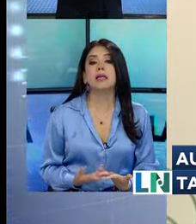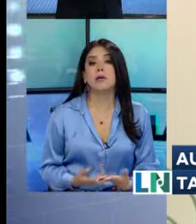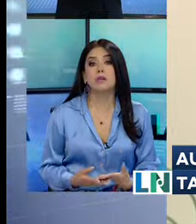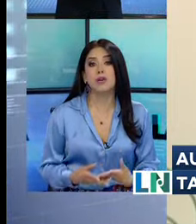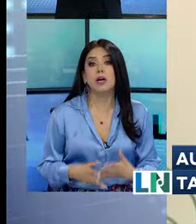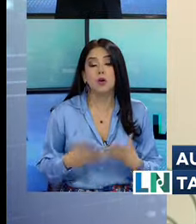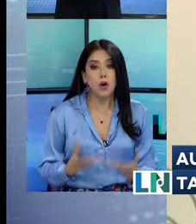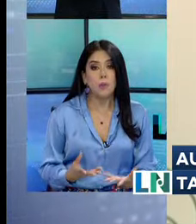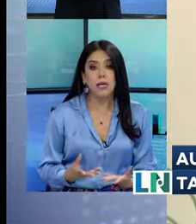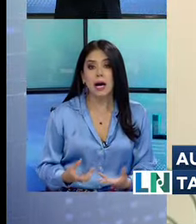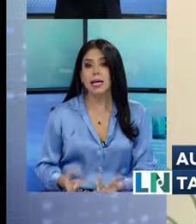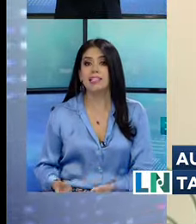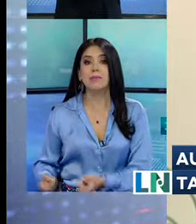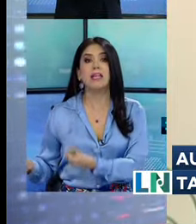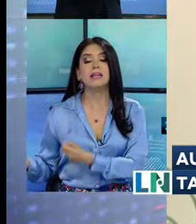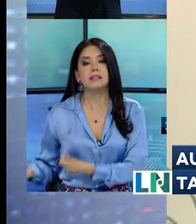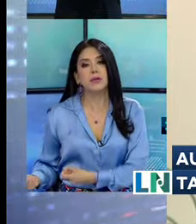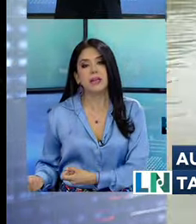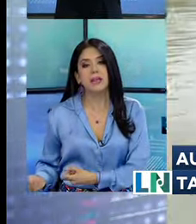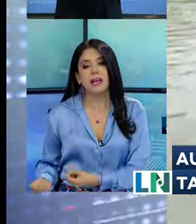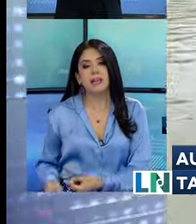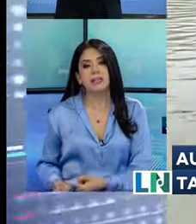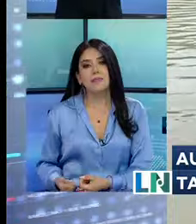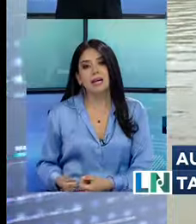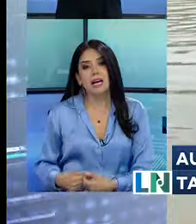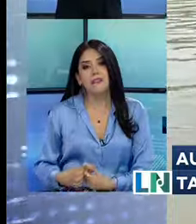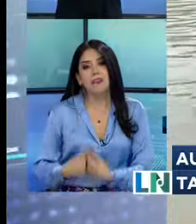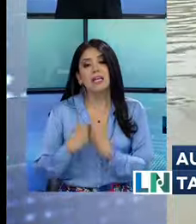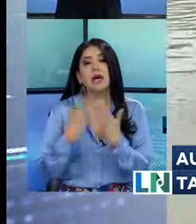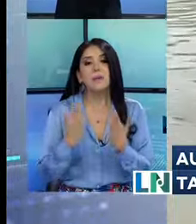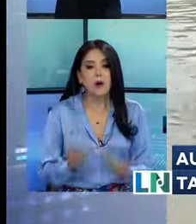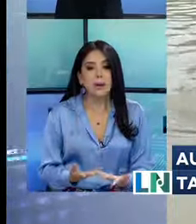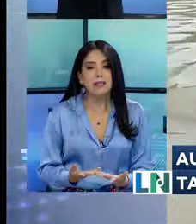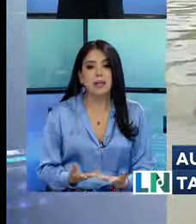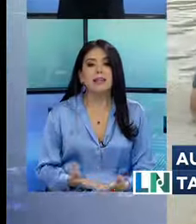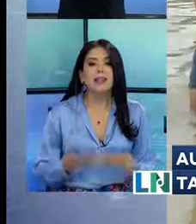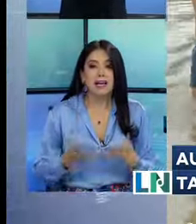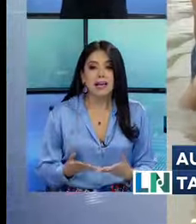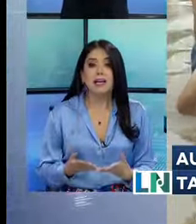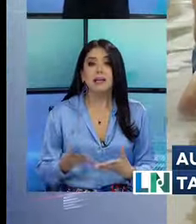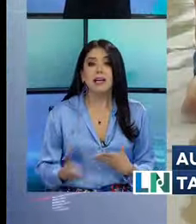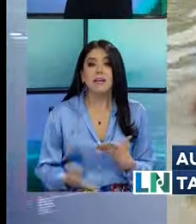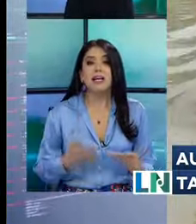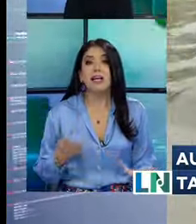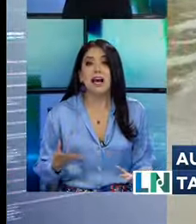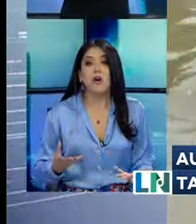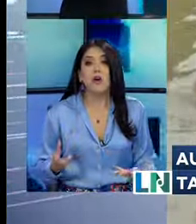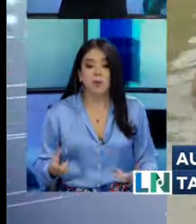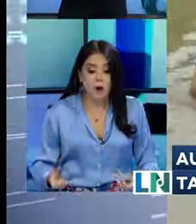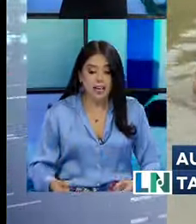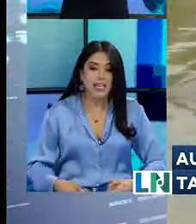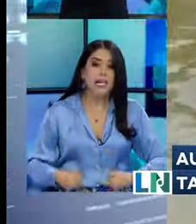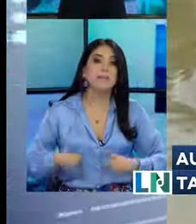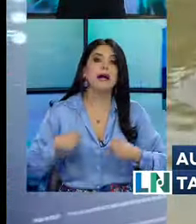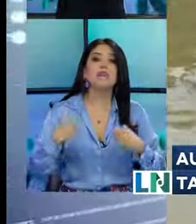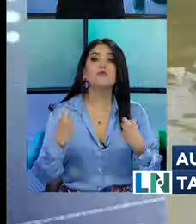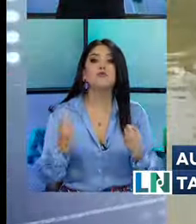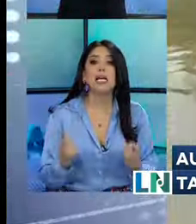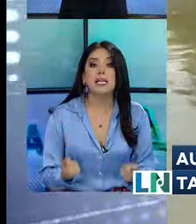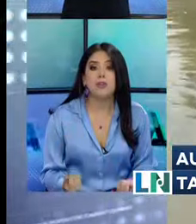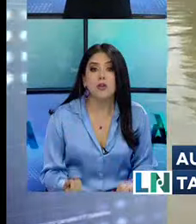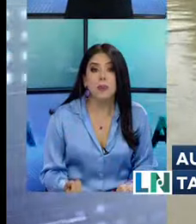la cuestión económica, el tema de la inseguridad, encima que las familias pobres tengan que ver la manera como ahora reparan